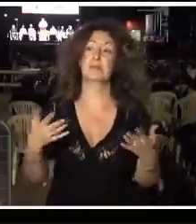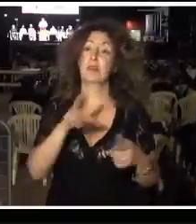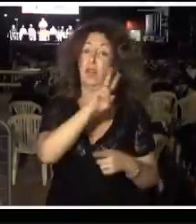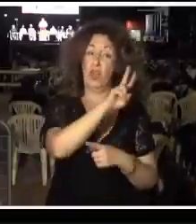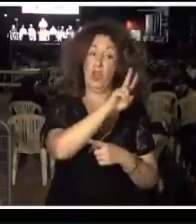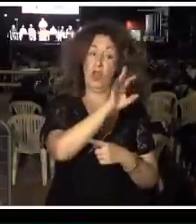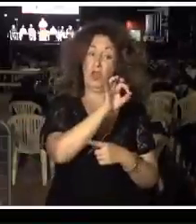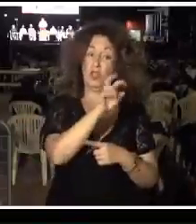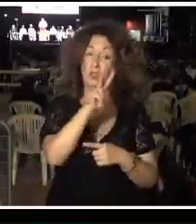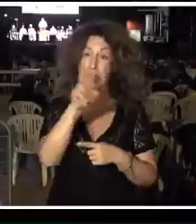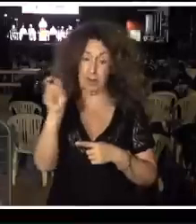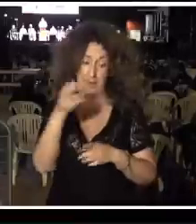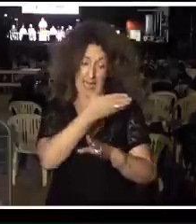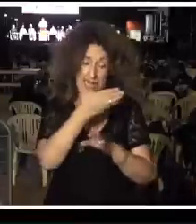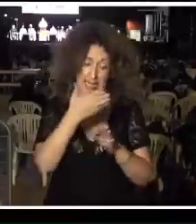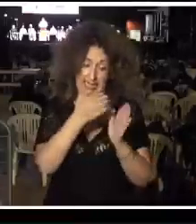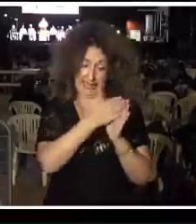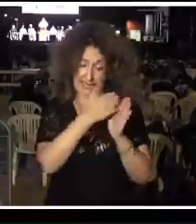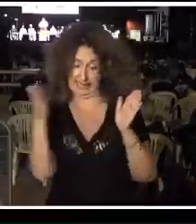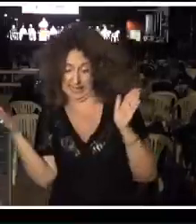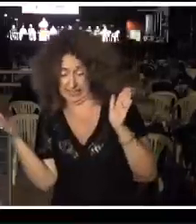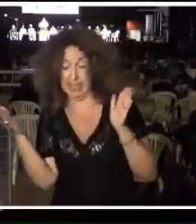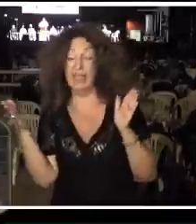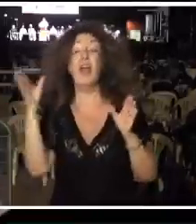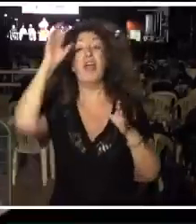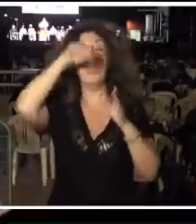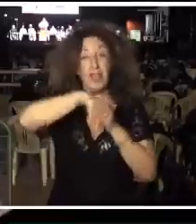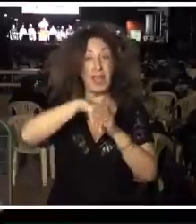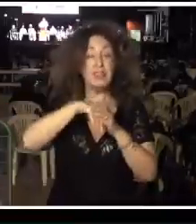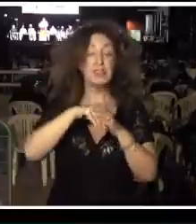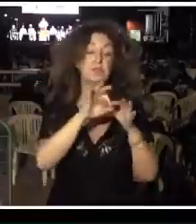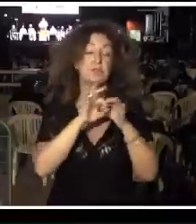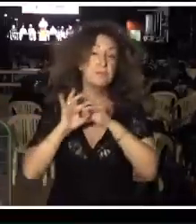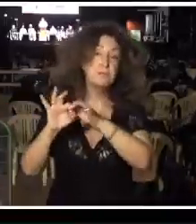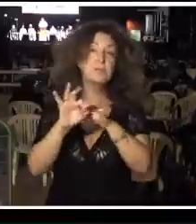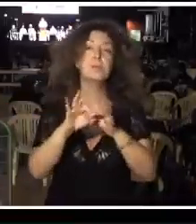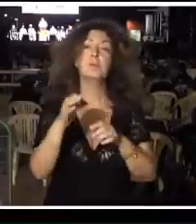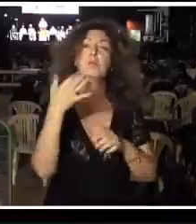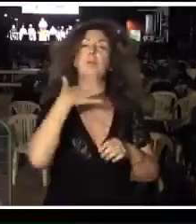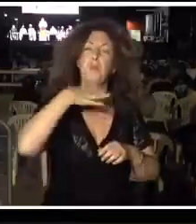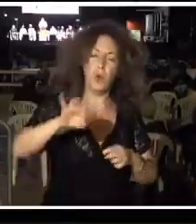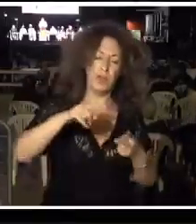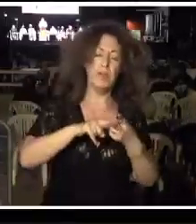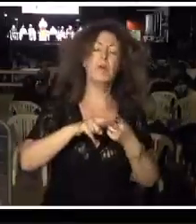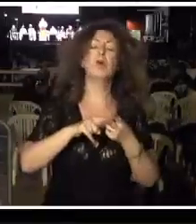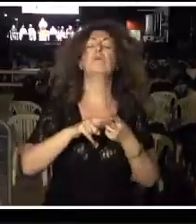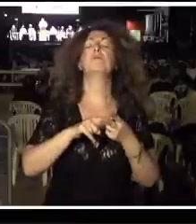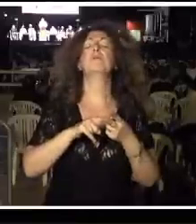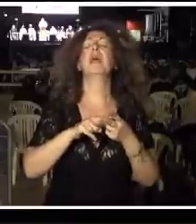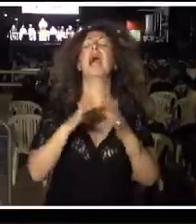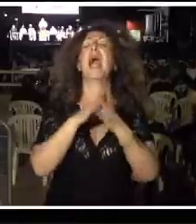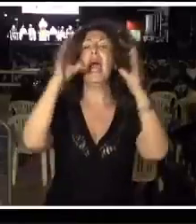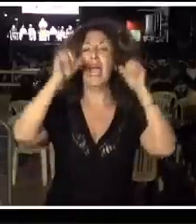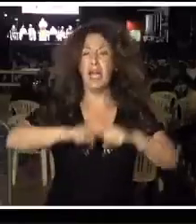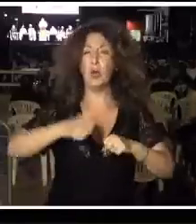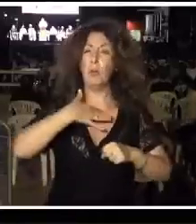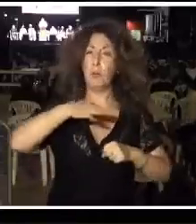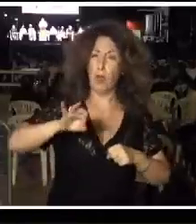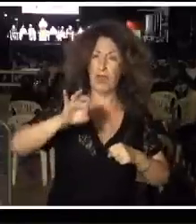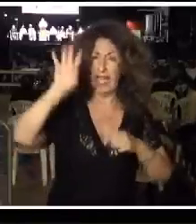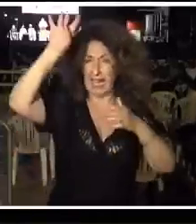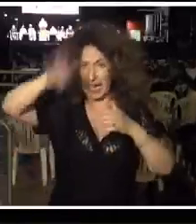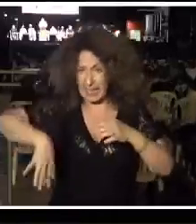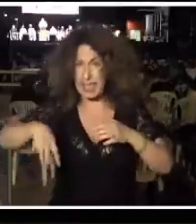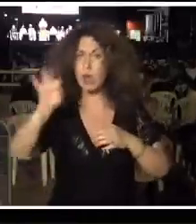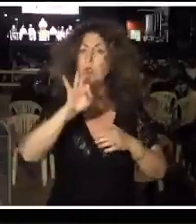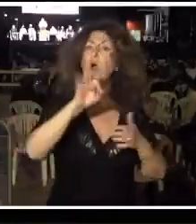2020 participamos, a través de Unidas Podemos, en Común Podem, Galicia en Común, Alianza Verde, en el Gobierno de